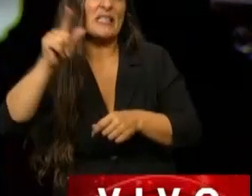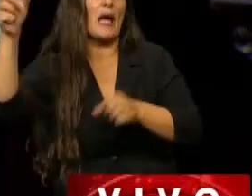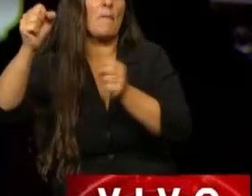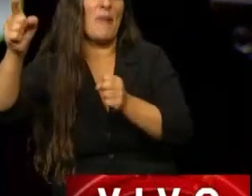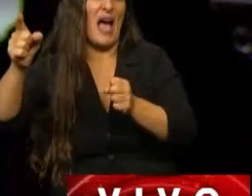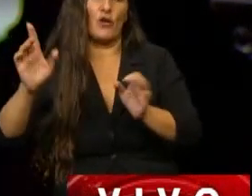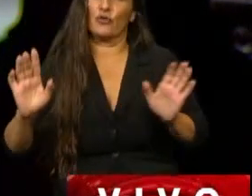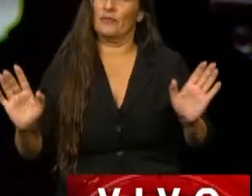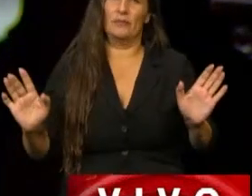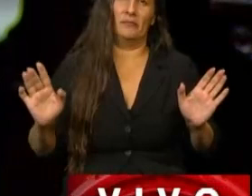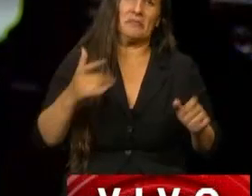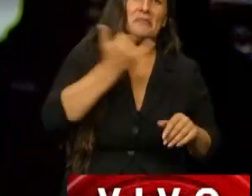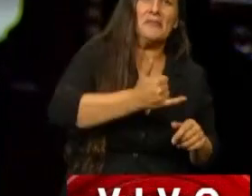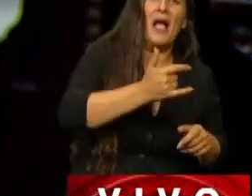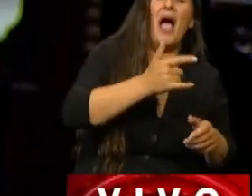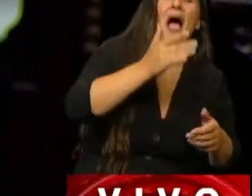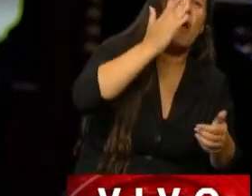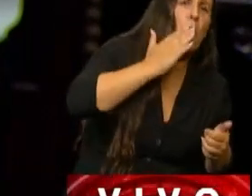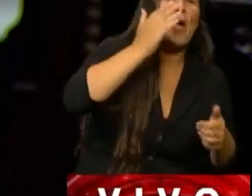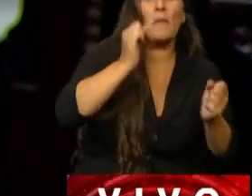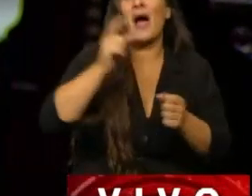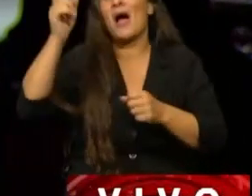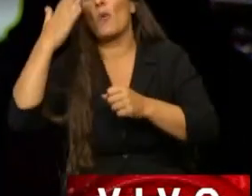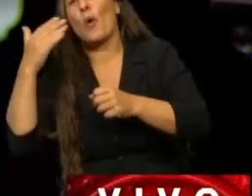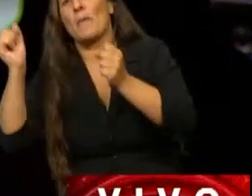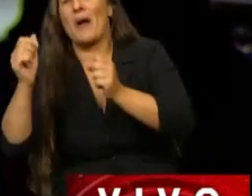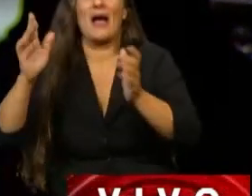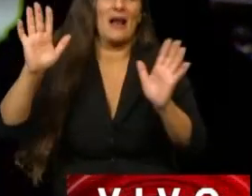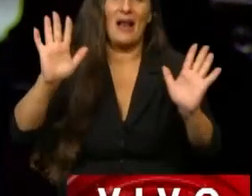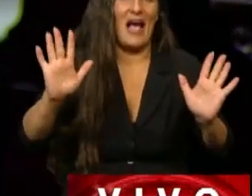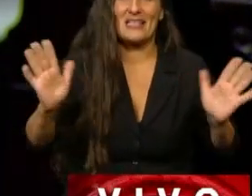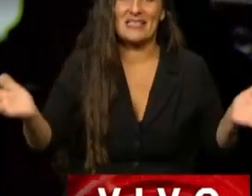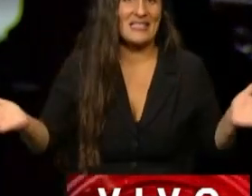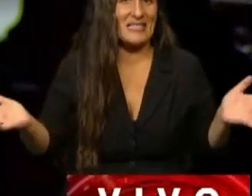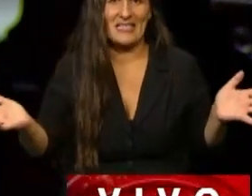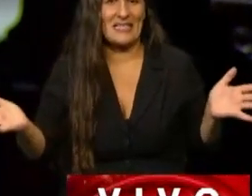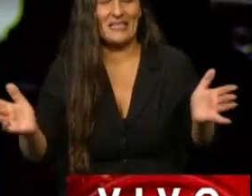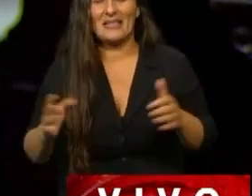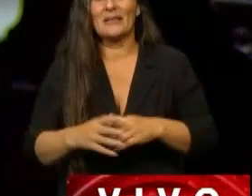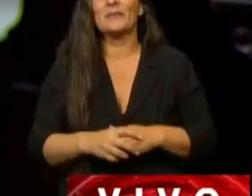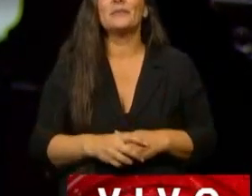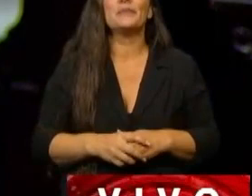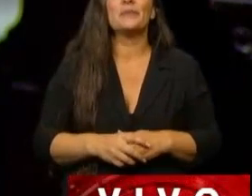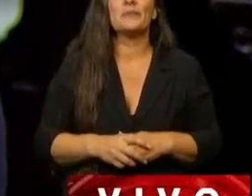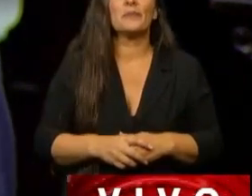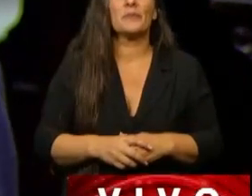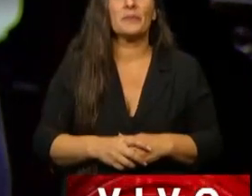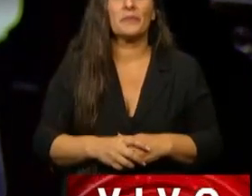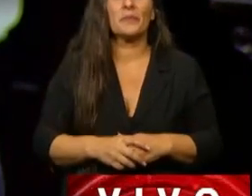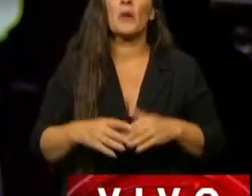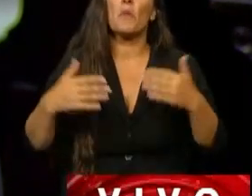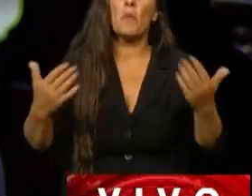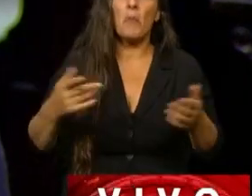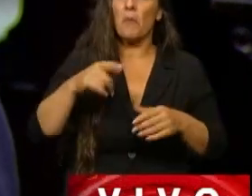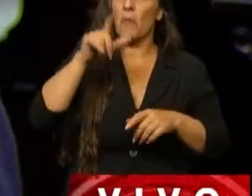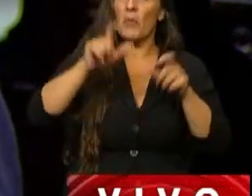una idea peligrosísima en la historia de la humanidad, abonado de las peores tragedias de la historia de la humanidad esta idea. Pero más allá de eso, 5 minutos después los